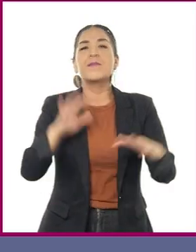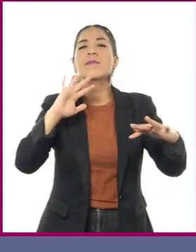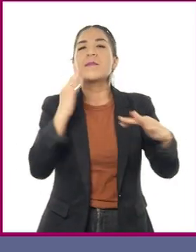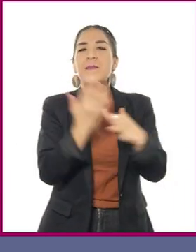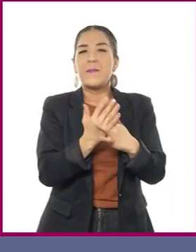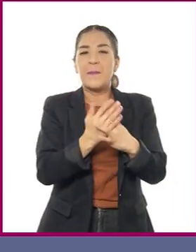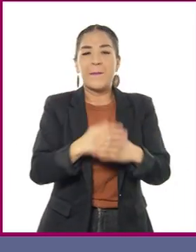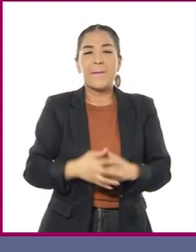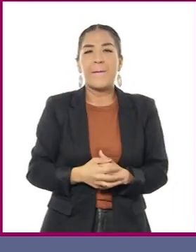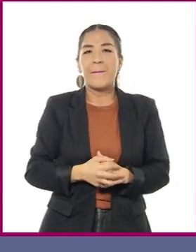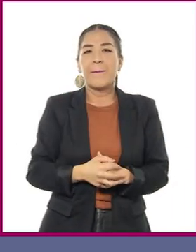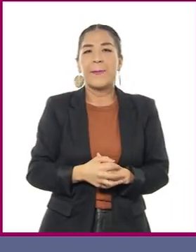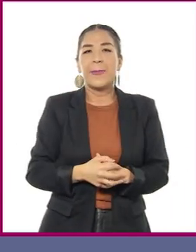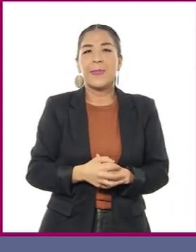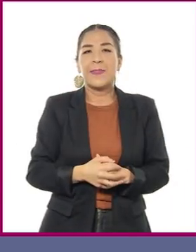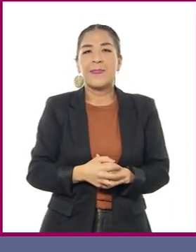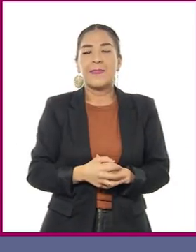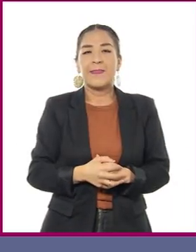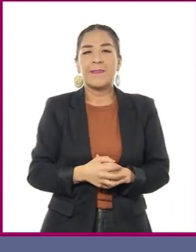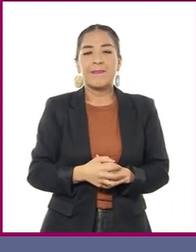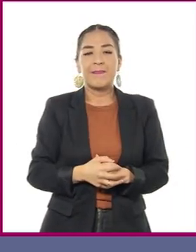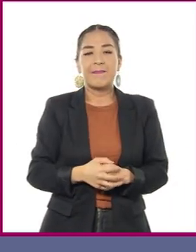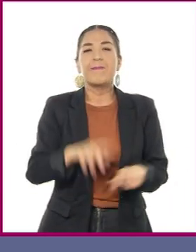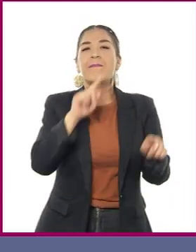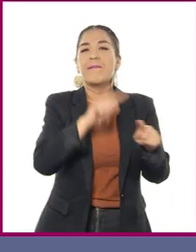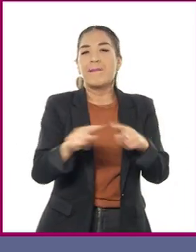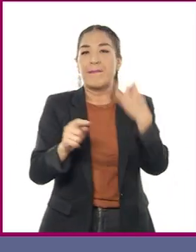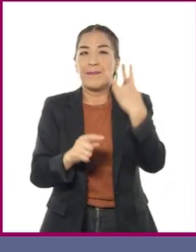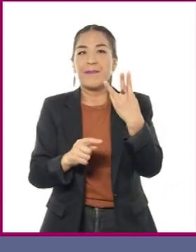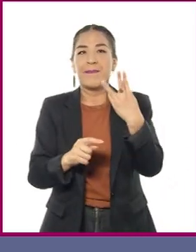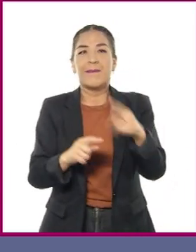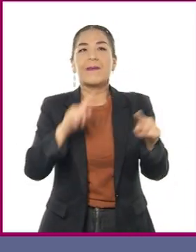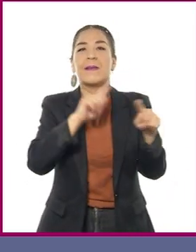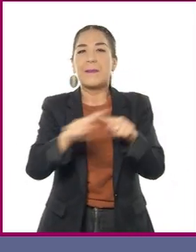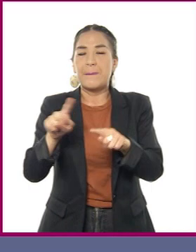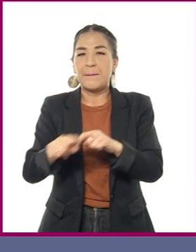dividen básicamente en 3 sectores: